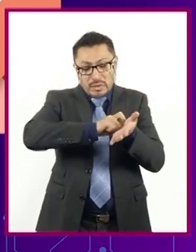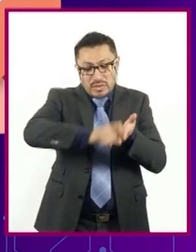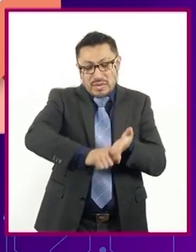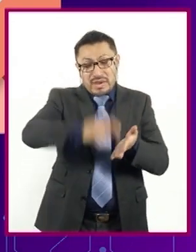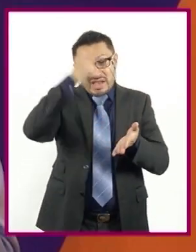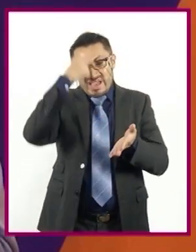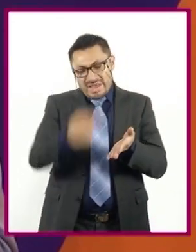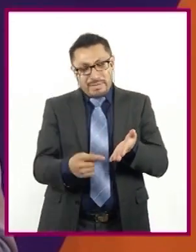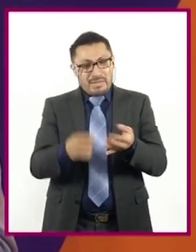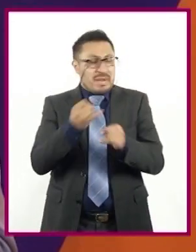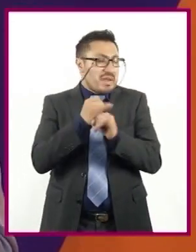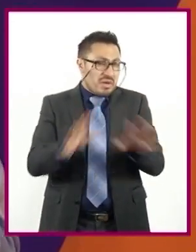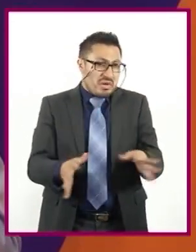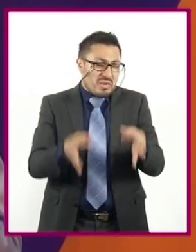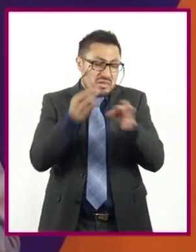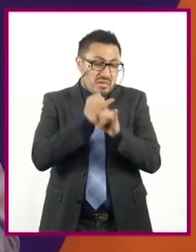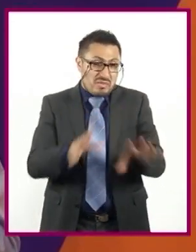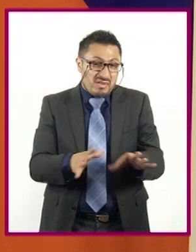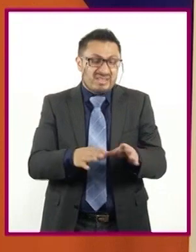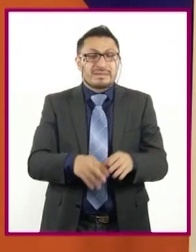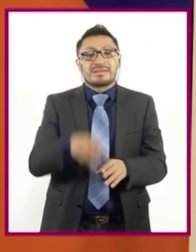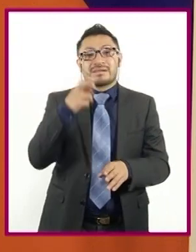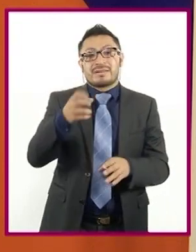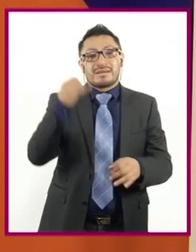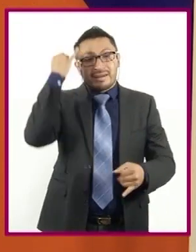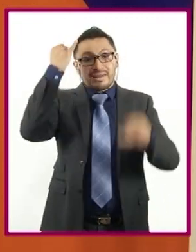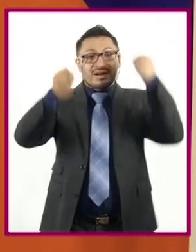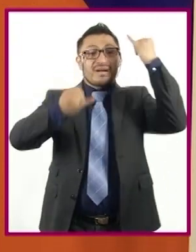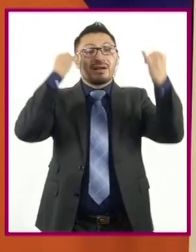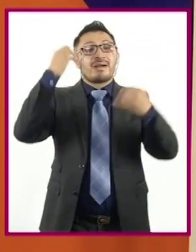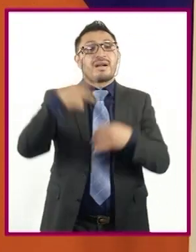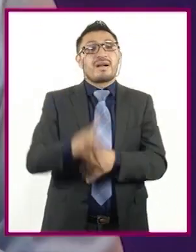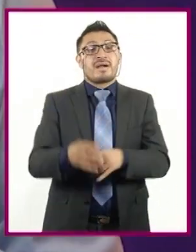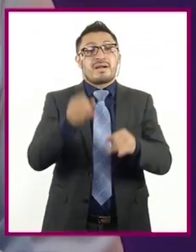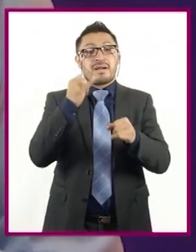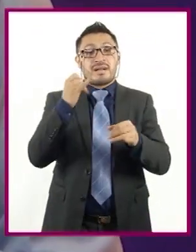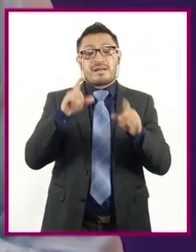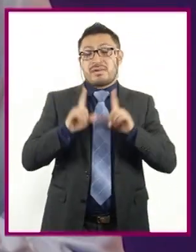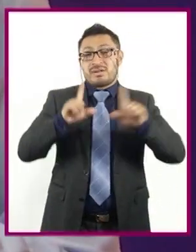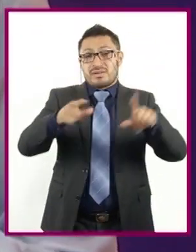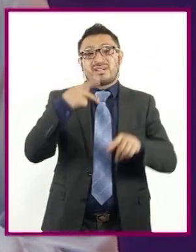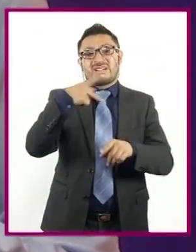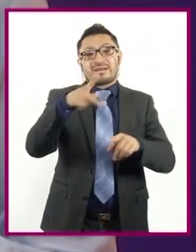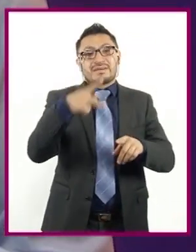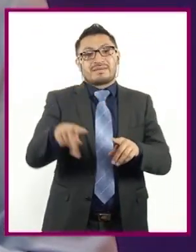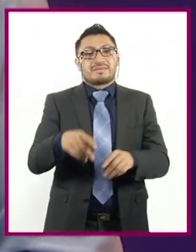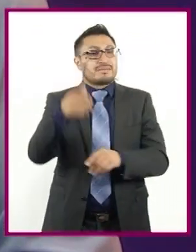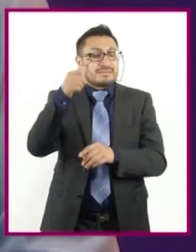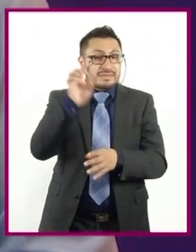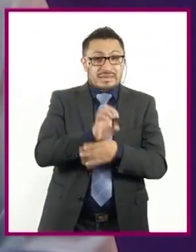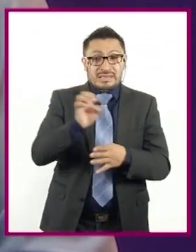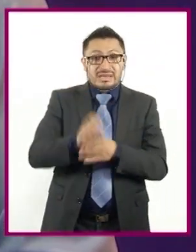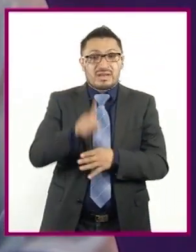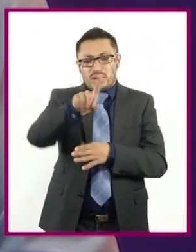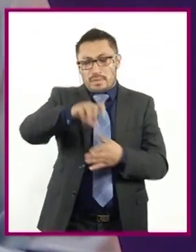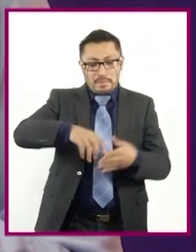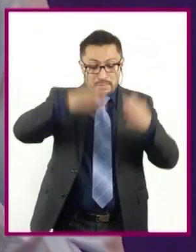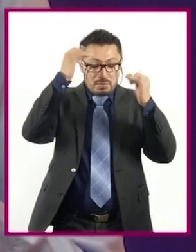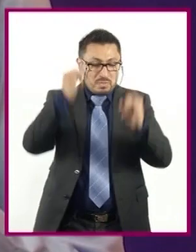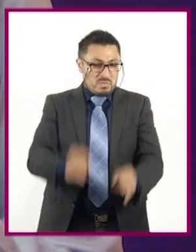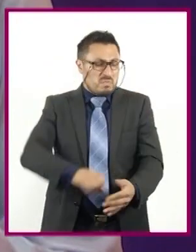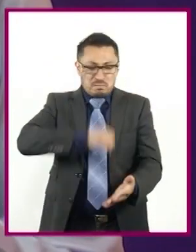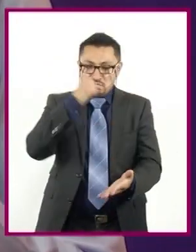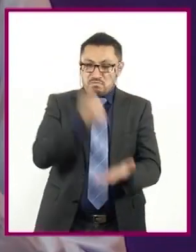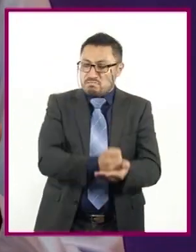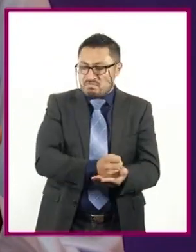información. Estas son algunas ideas, pero las fichas son suyas, así que impregnen su sello personal